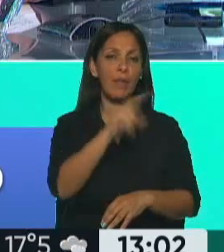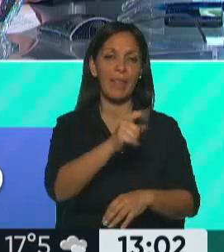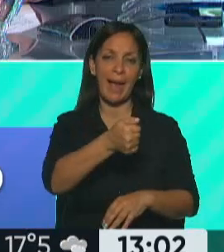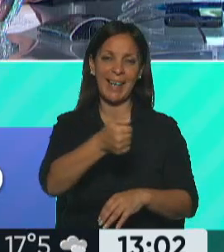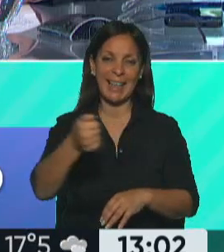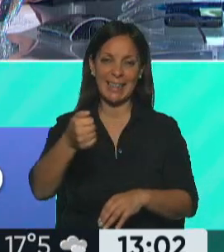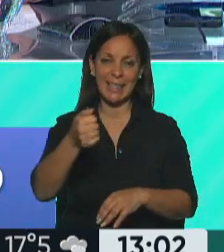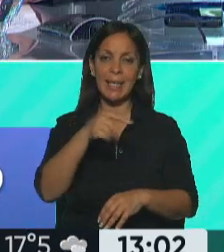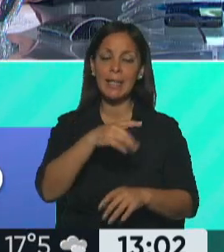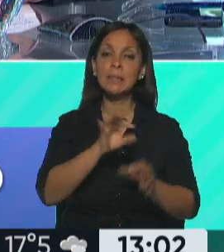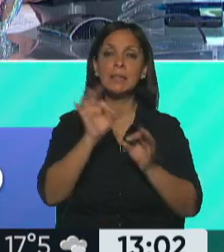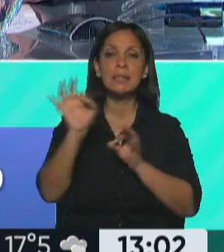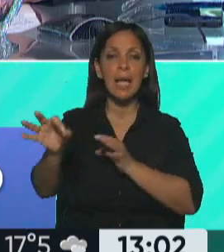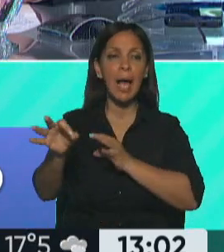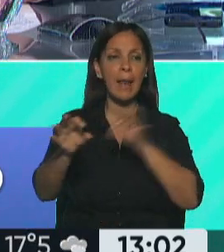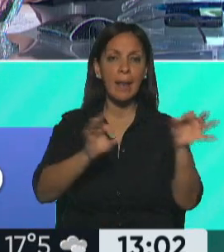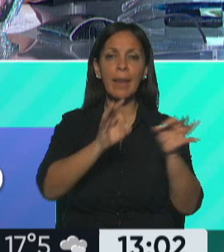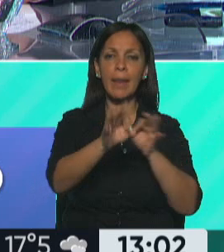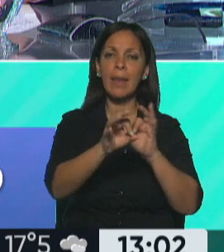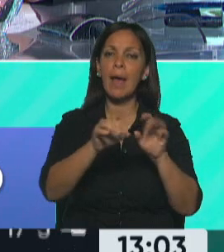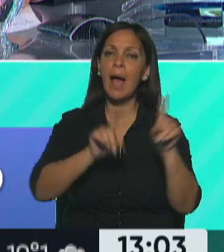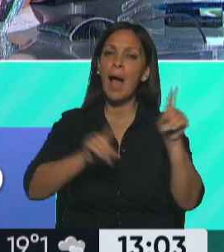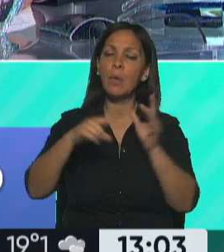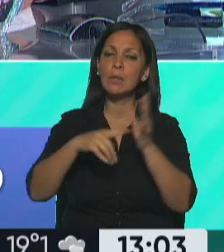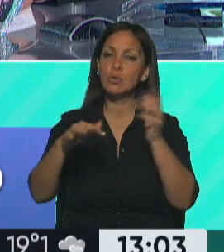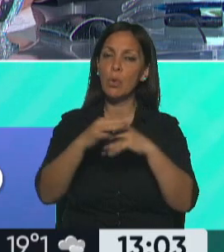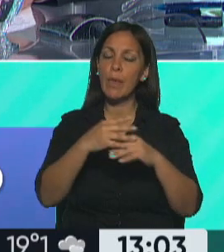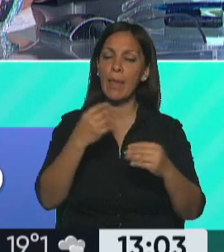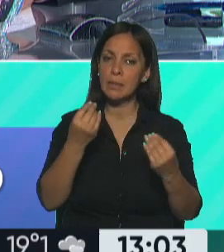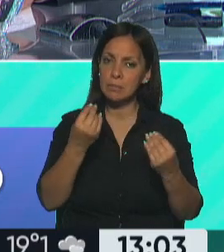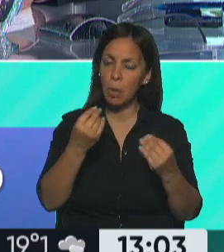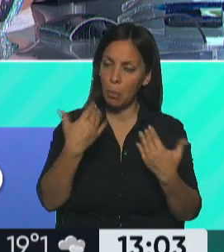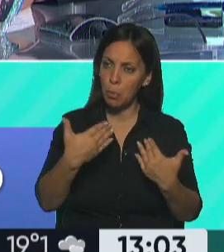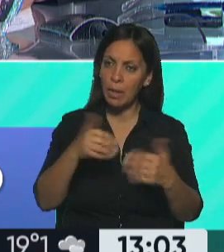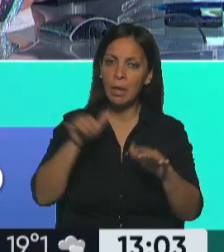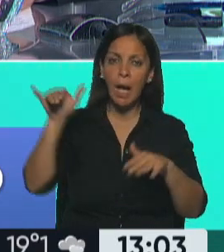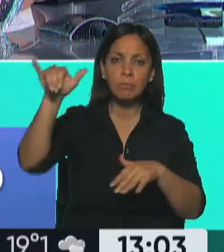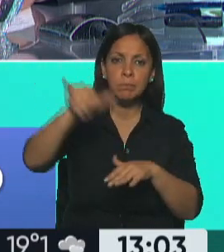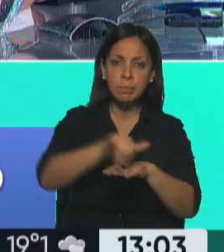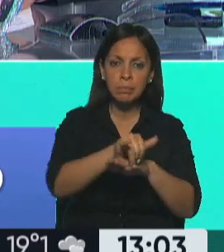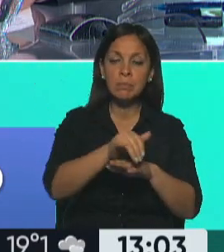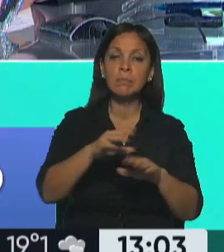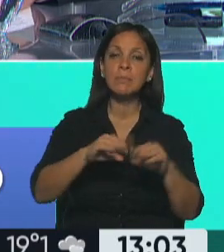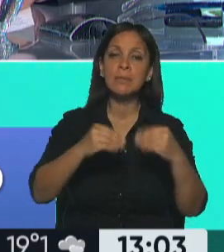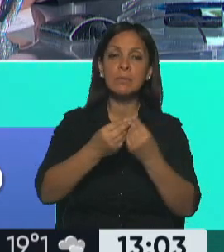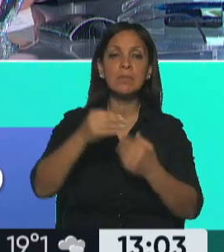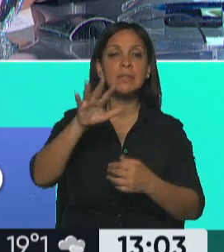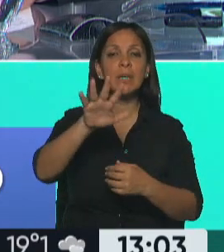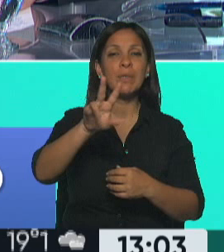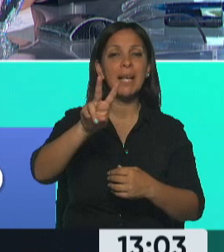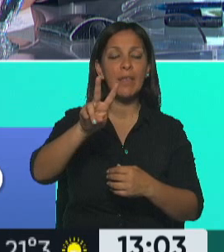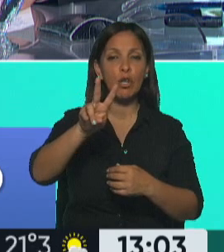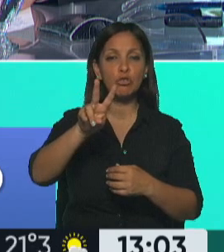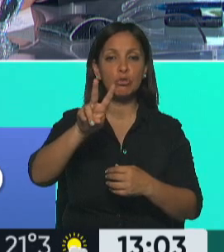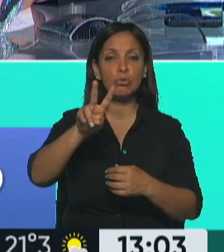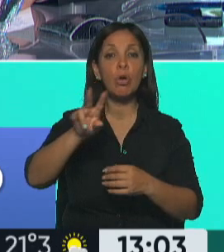de llegar a distintos pueblos inclusive eh estaba deciendo que tiene eh 52 rutas que no pasan por buenos